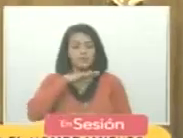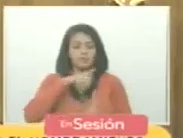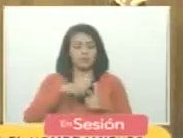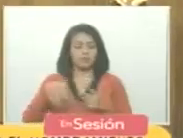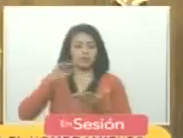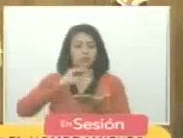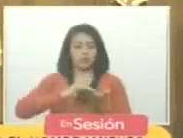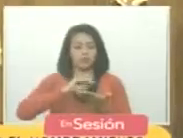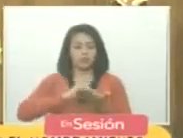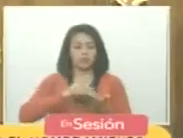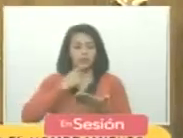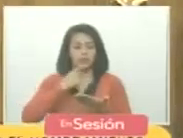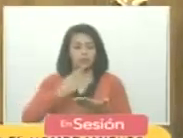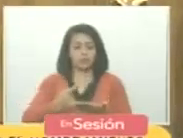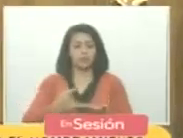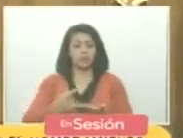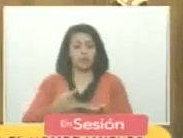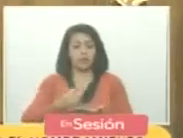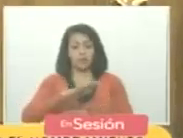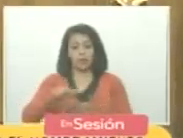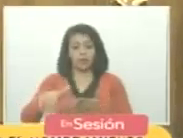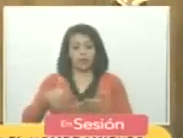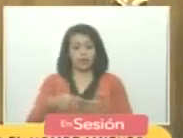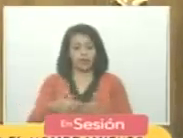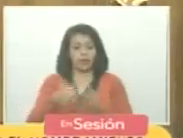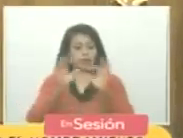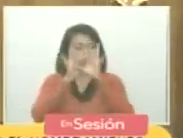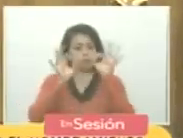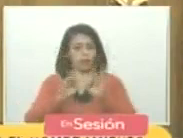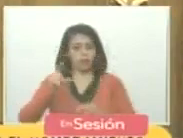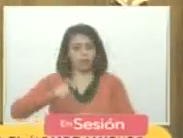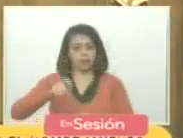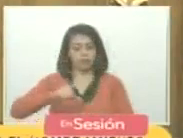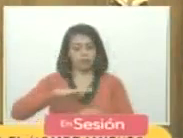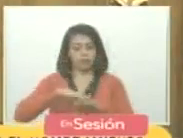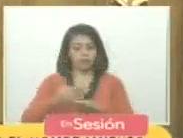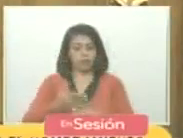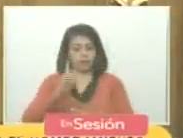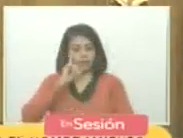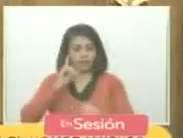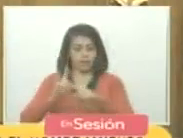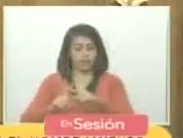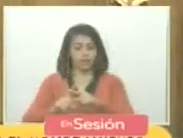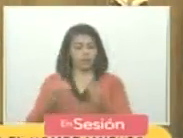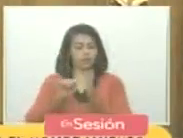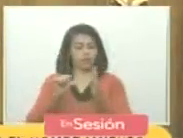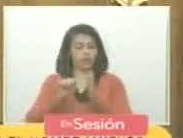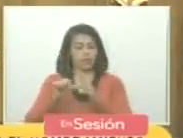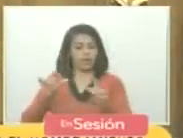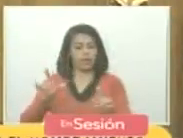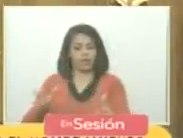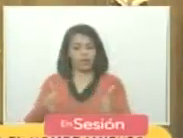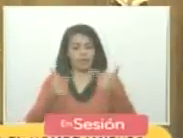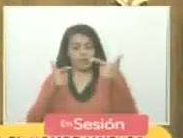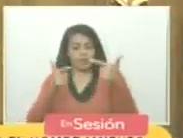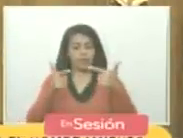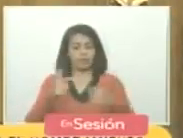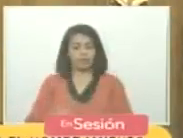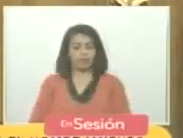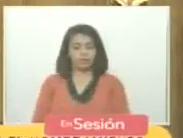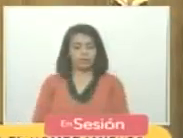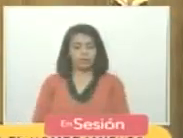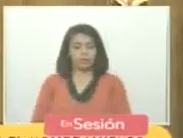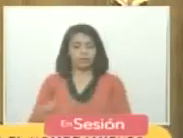historiografía darnos todas las herramientas necesarias para identificar dónde están los enemigos.